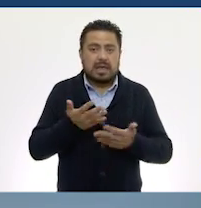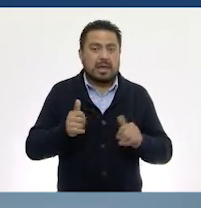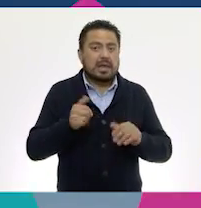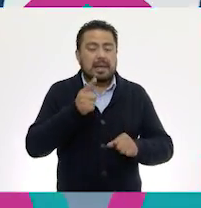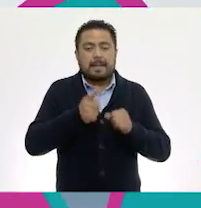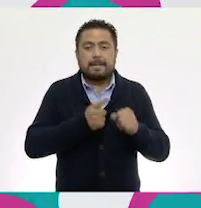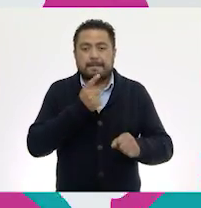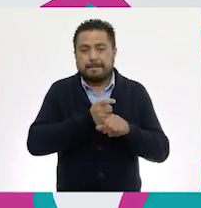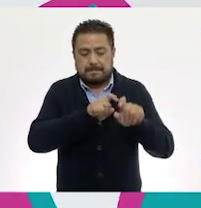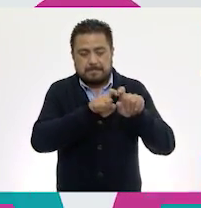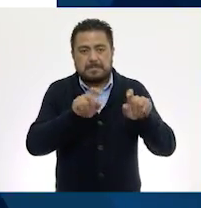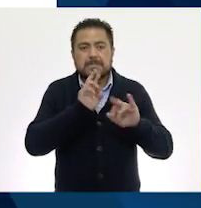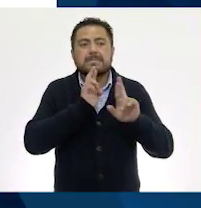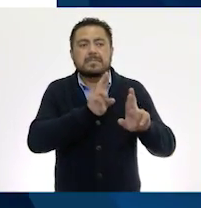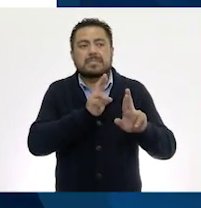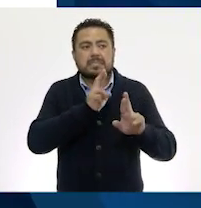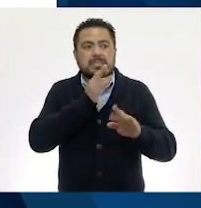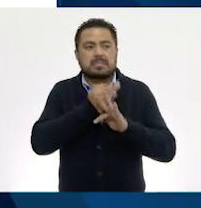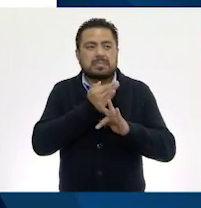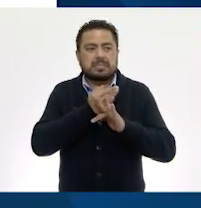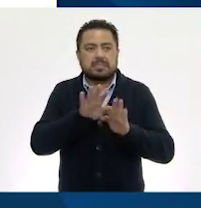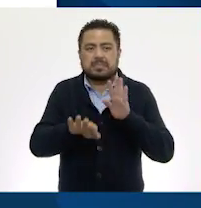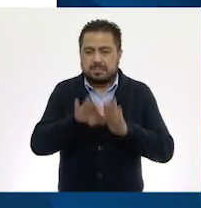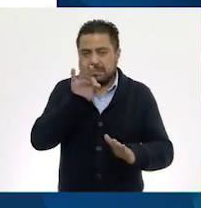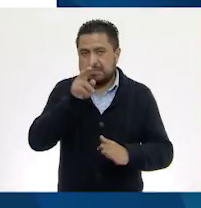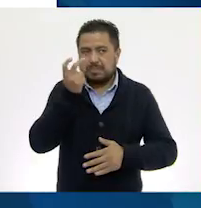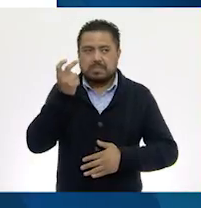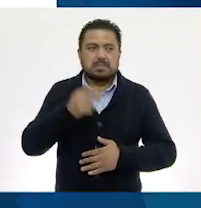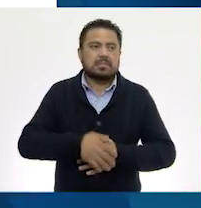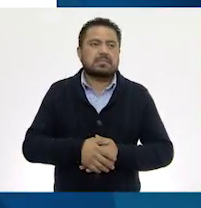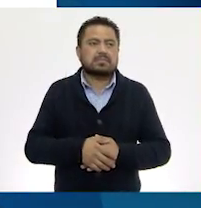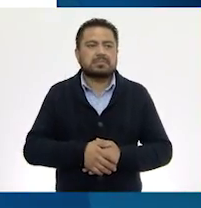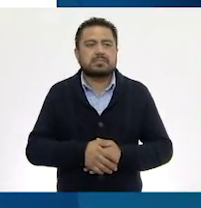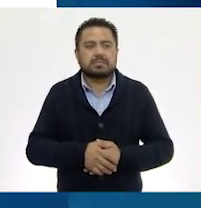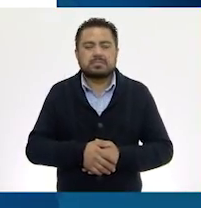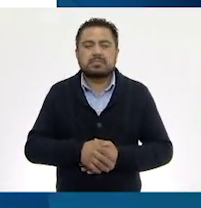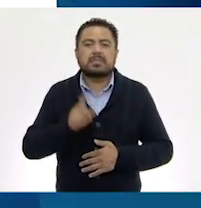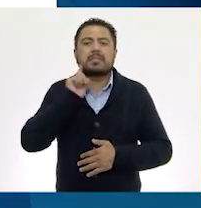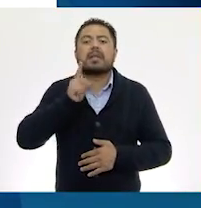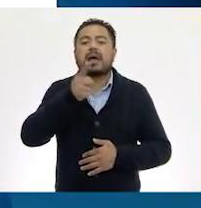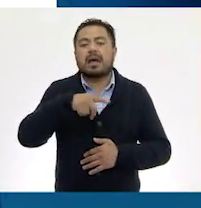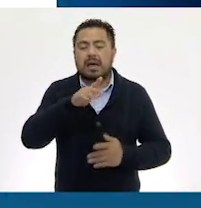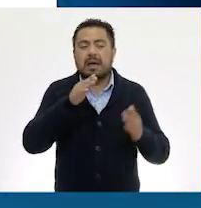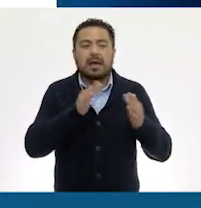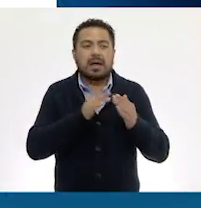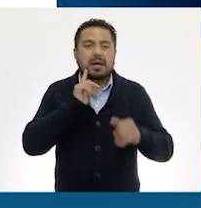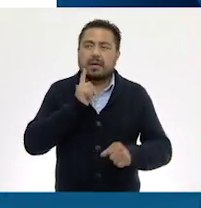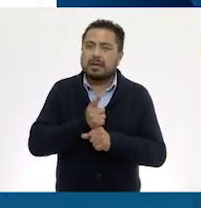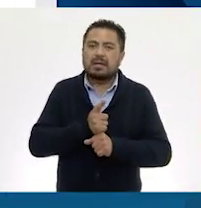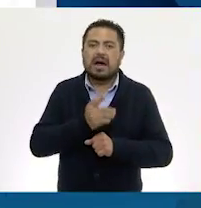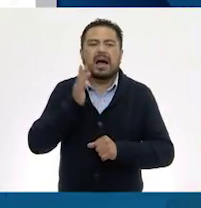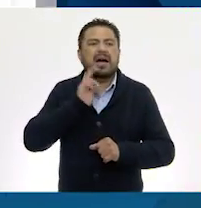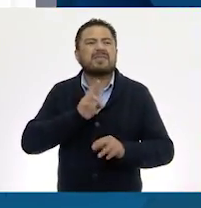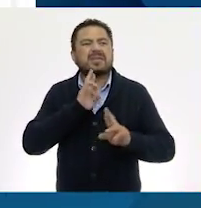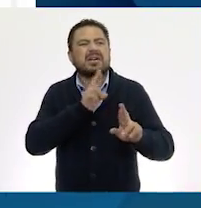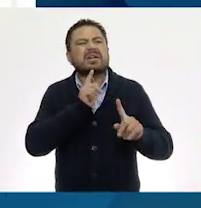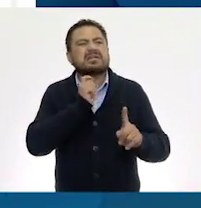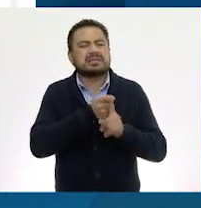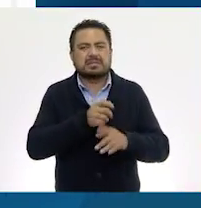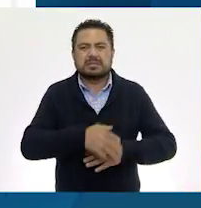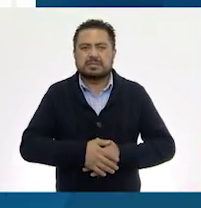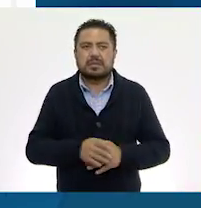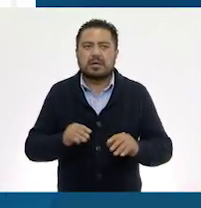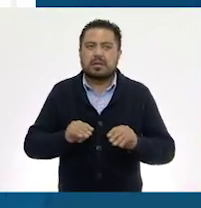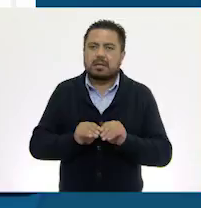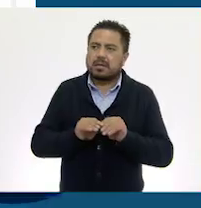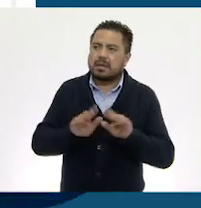la primera página que resultó en la consulta, ¿eh? Vamos a verlo en casa. Ahí está. Yo quiero ver el resultado.